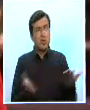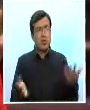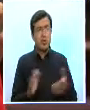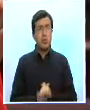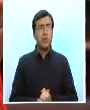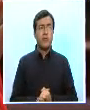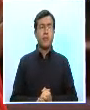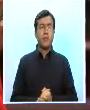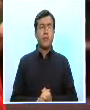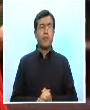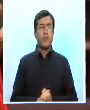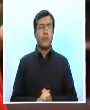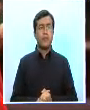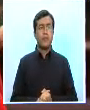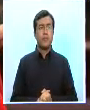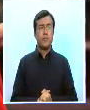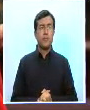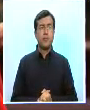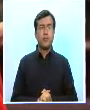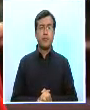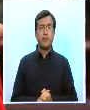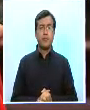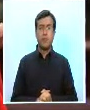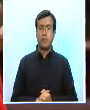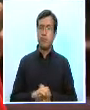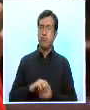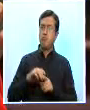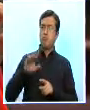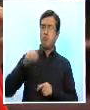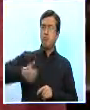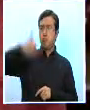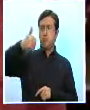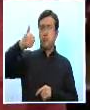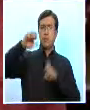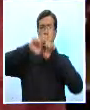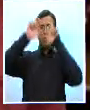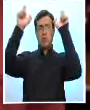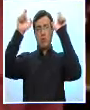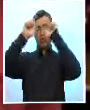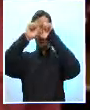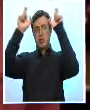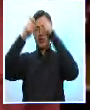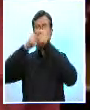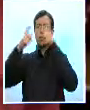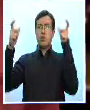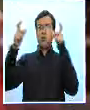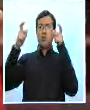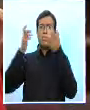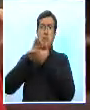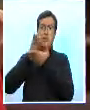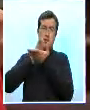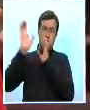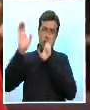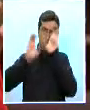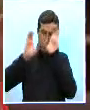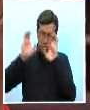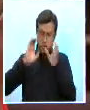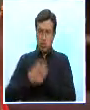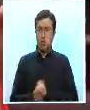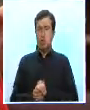lado un triángulo de poderosos en el que están grandes empresarios de la comunicación grandes empresarios